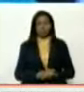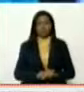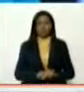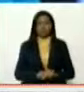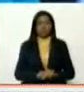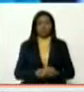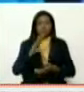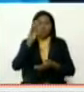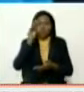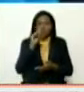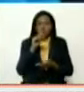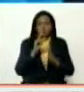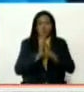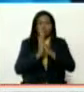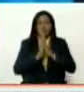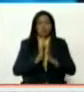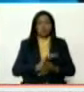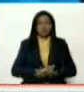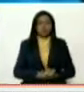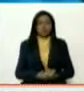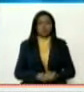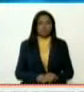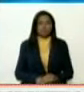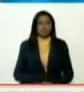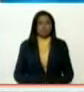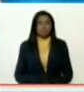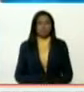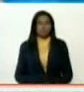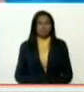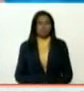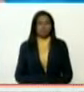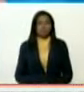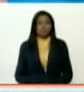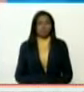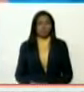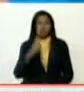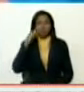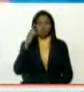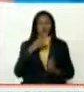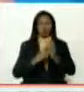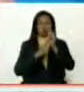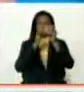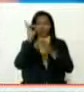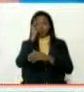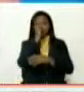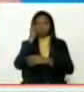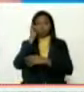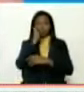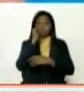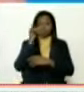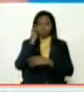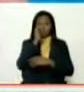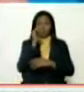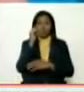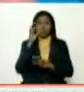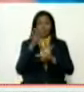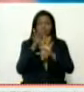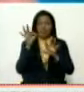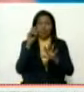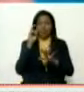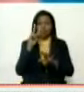Zoom un poquito. Cierra el Zoom, ciérralo, ciérralo. Yo soy director de cámara. Déjalo ahí, déjalo.